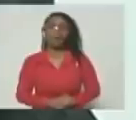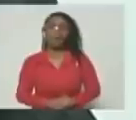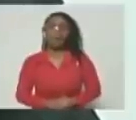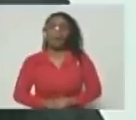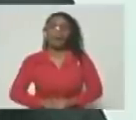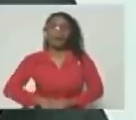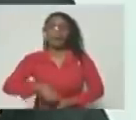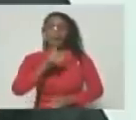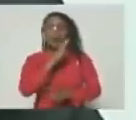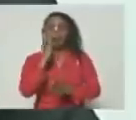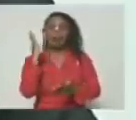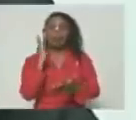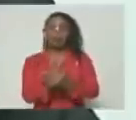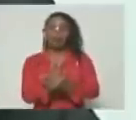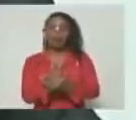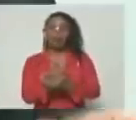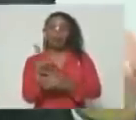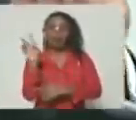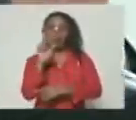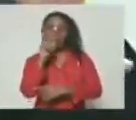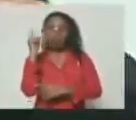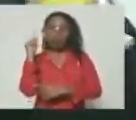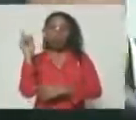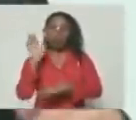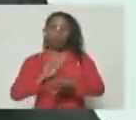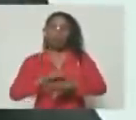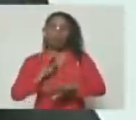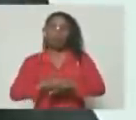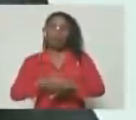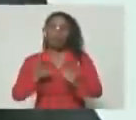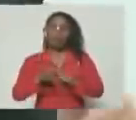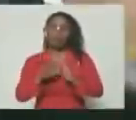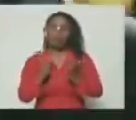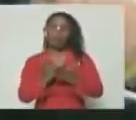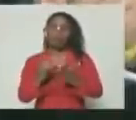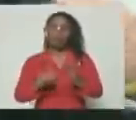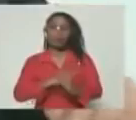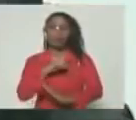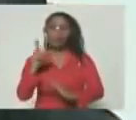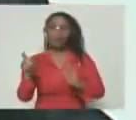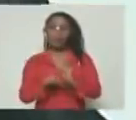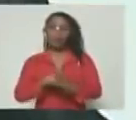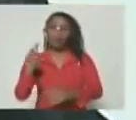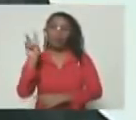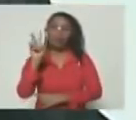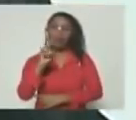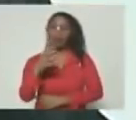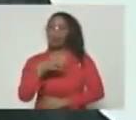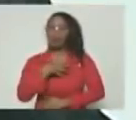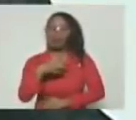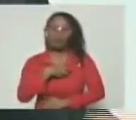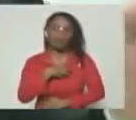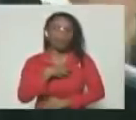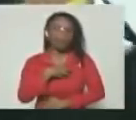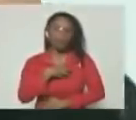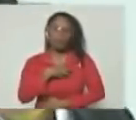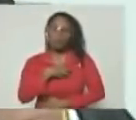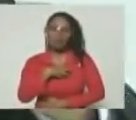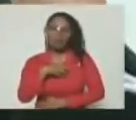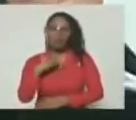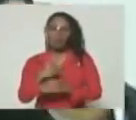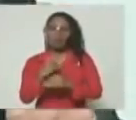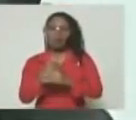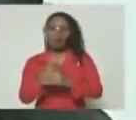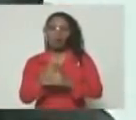mitad de las venezolanas y de los venezolanos, y esto pasa en el mundo entero, y Venezuela no puede ser la excepción? Acá,